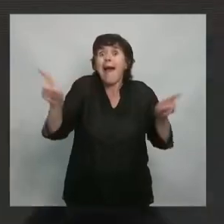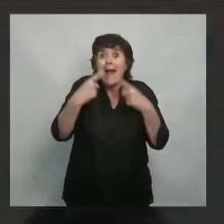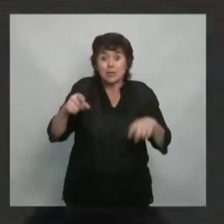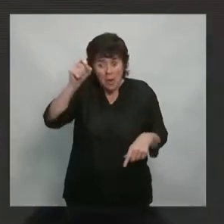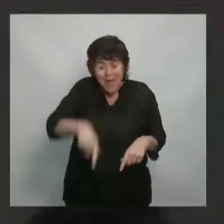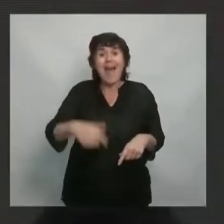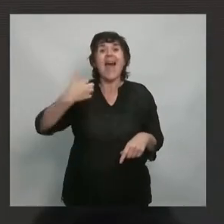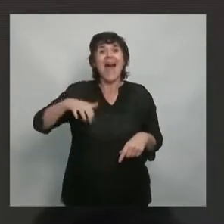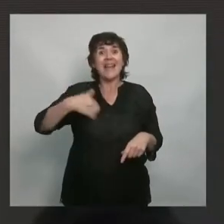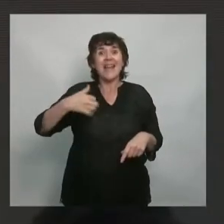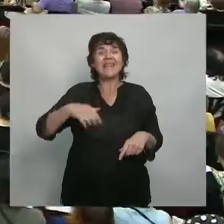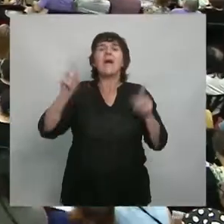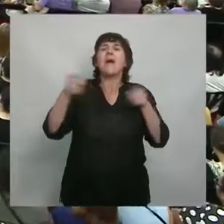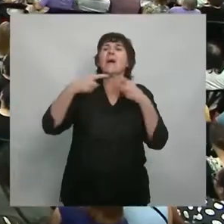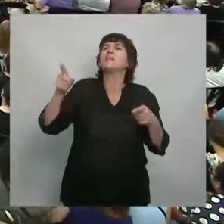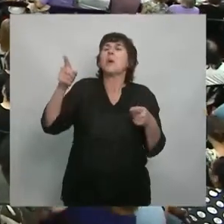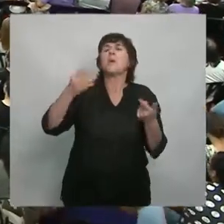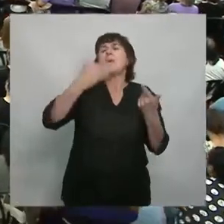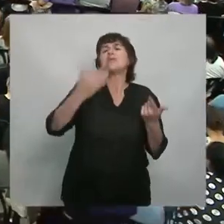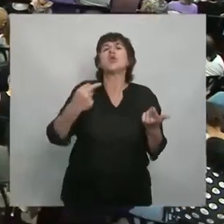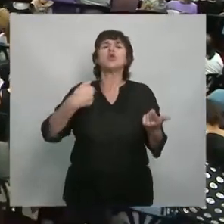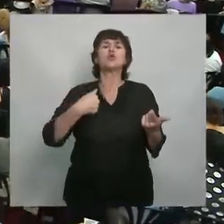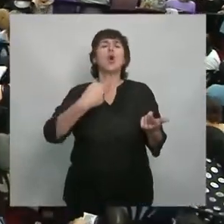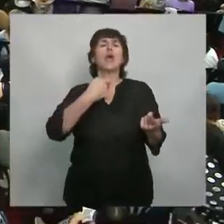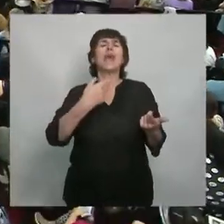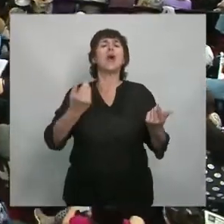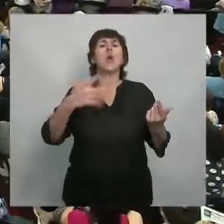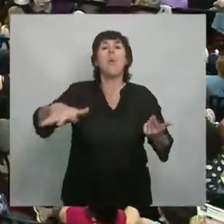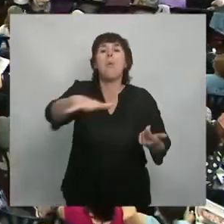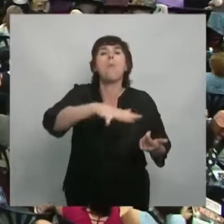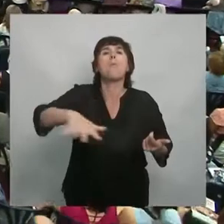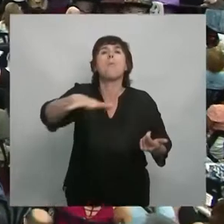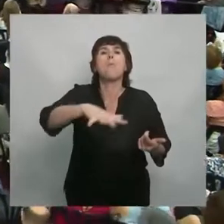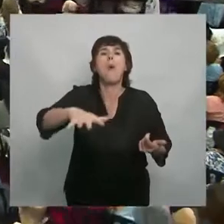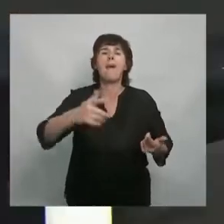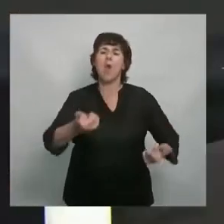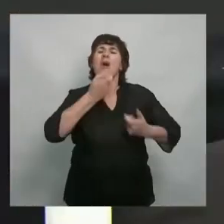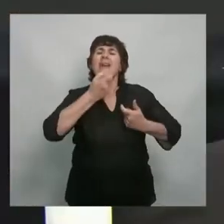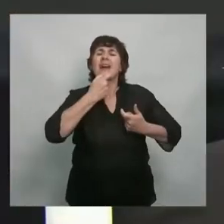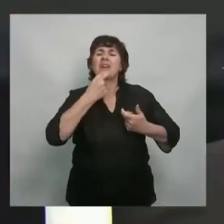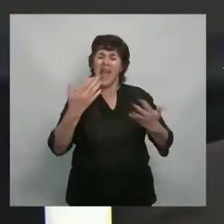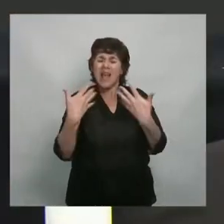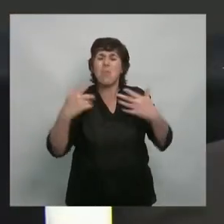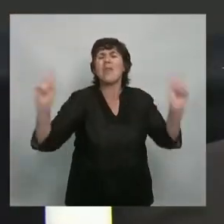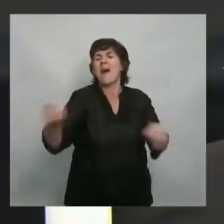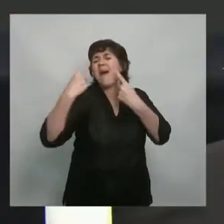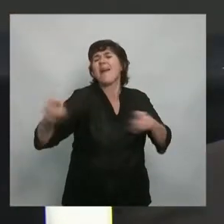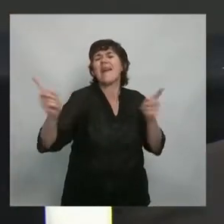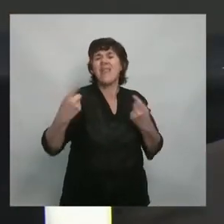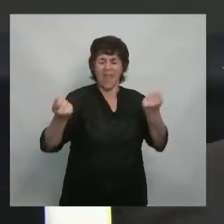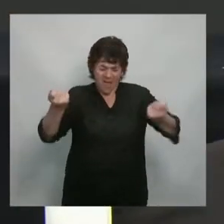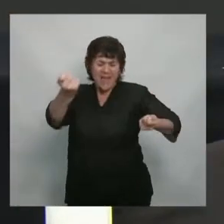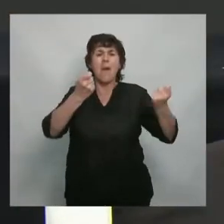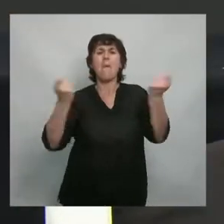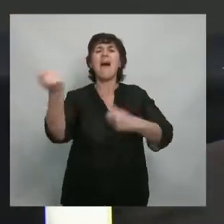Argentina que hablaba de que yo quiero un pueblo que ría y que cante, yo quiero un pueblo que baile